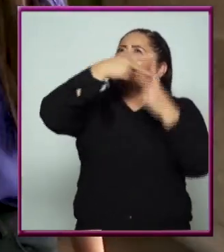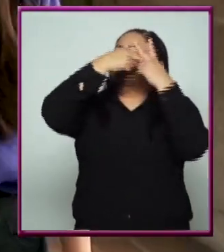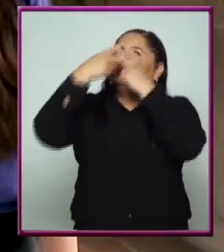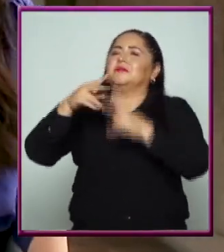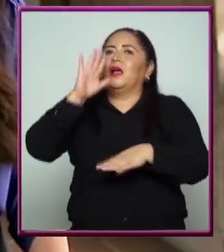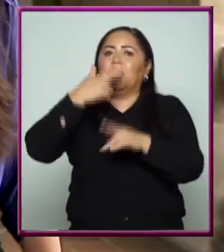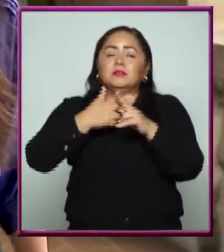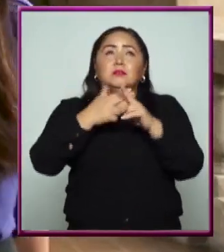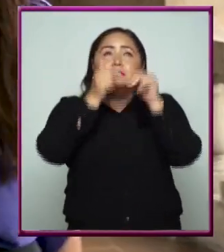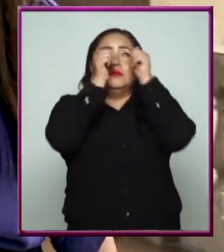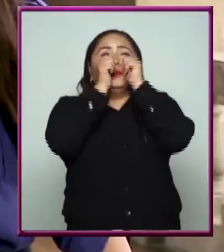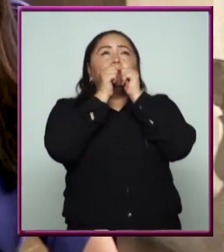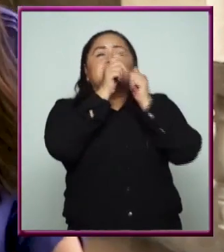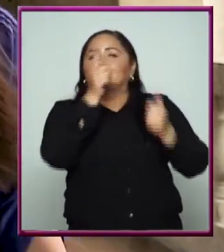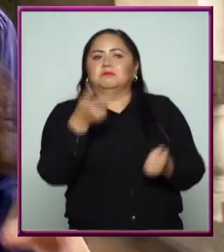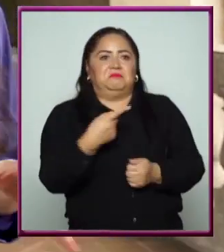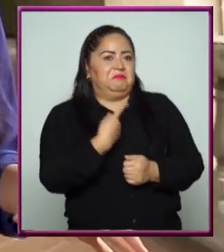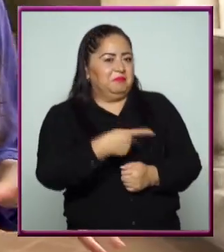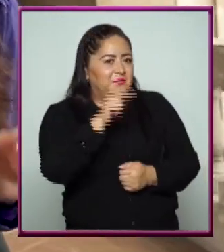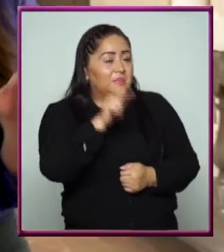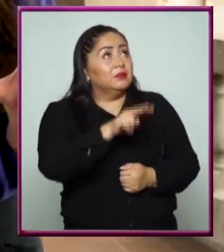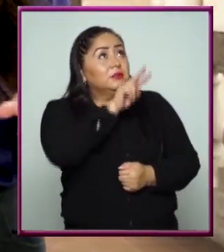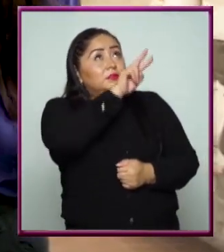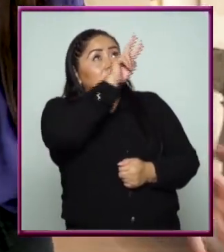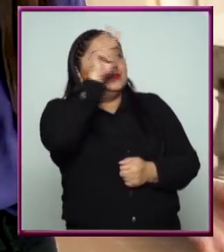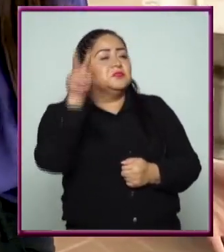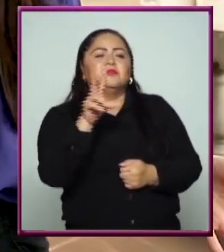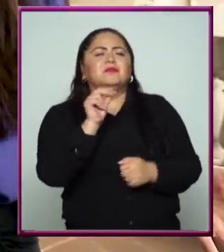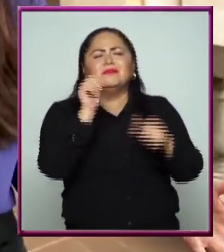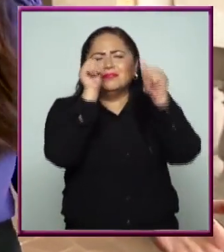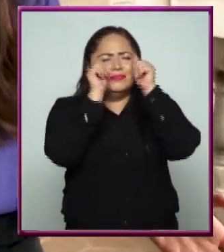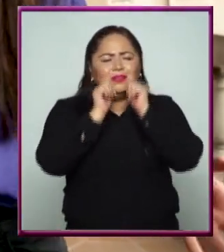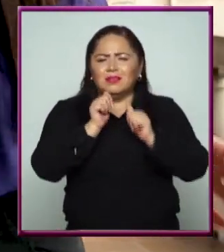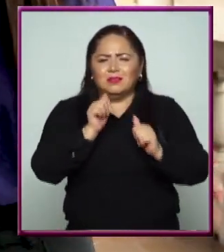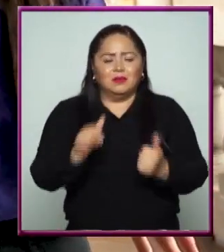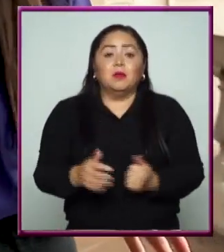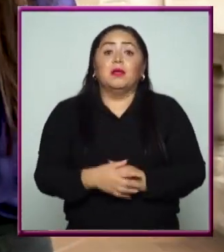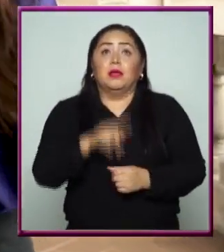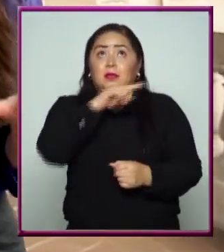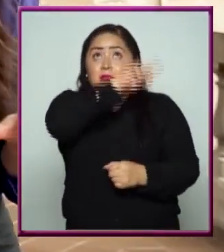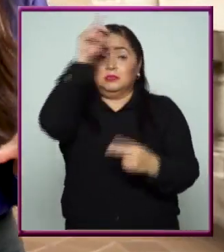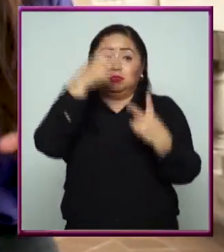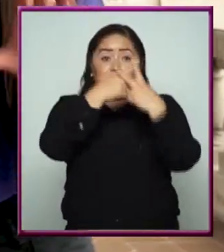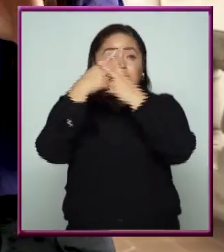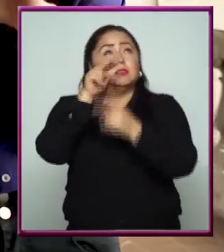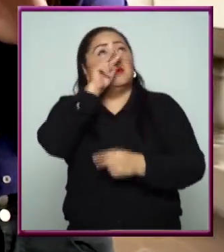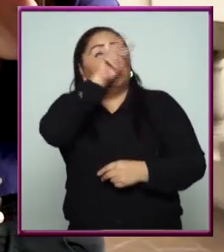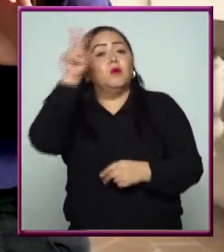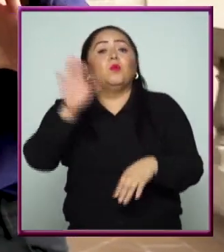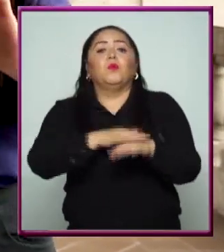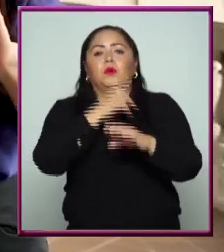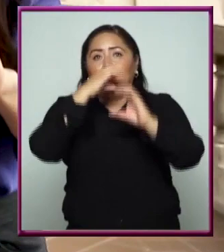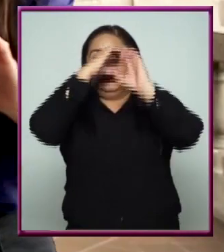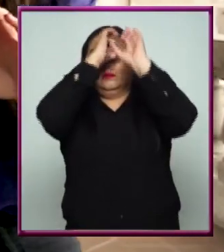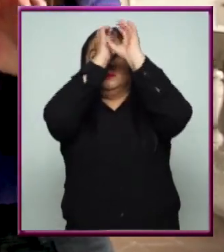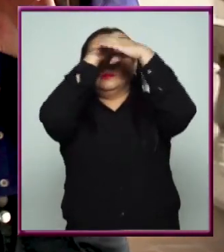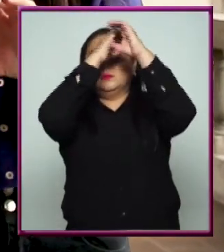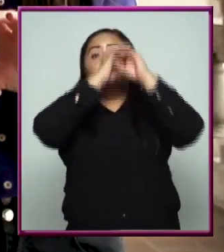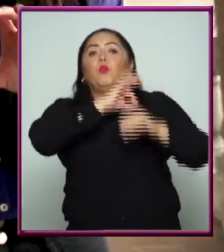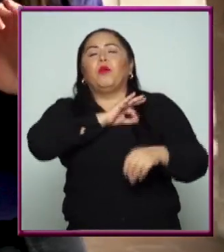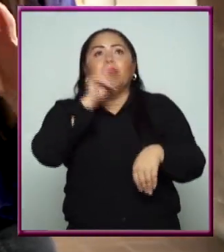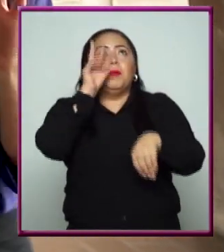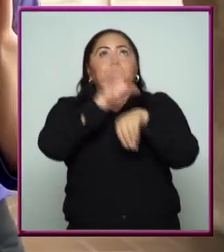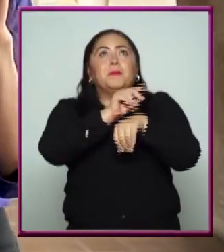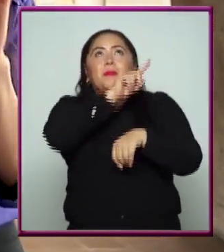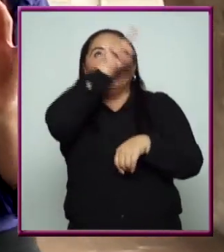quedarse ciego? Pues yo diría que mirando sin quedarse ciego. Las estrellas se observan por telescopios que nos permiten